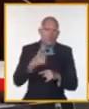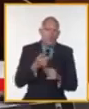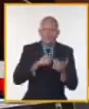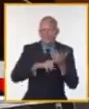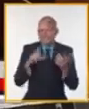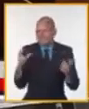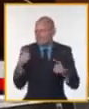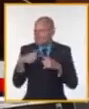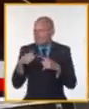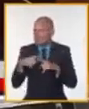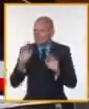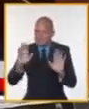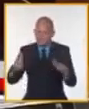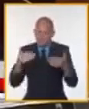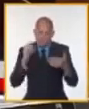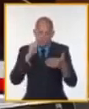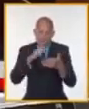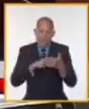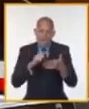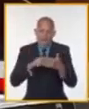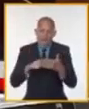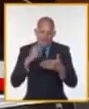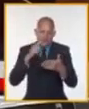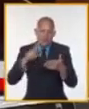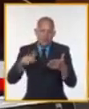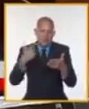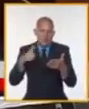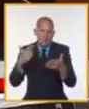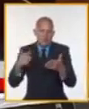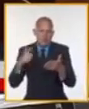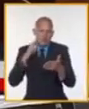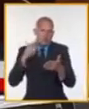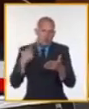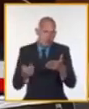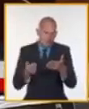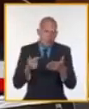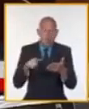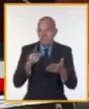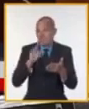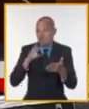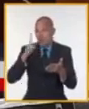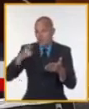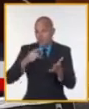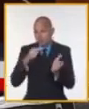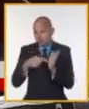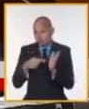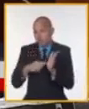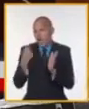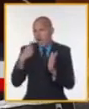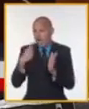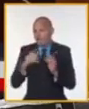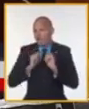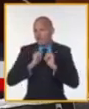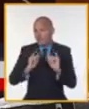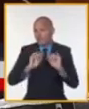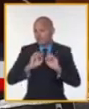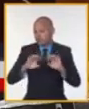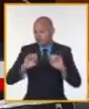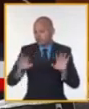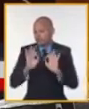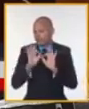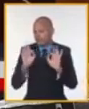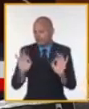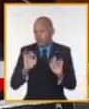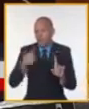Partido, donde se han dejado indicaciones en cuanto al tema de seguir trabajando en la comunicación eficiente, en el tema de lograr la